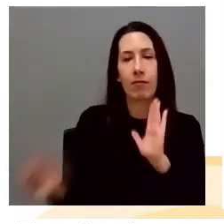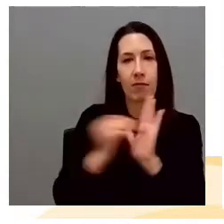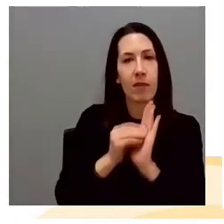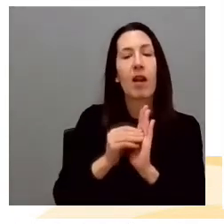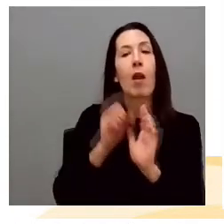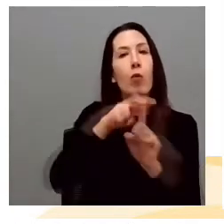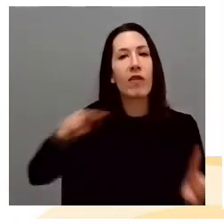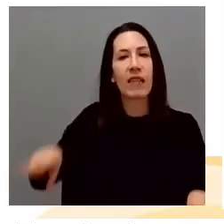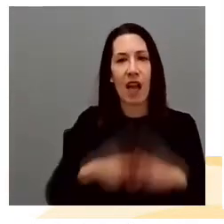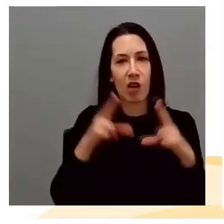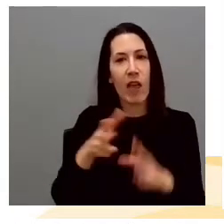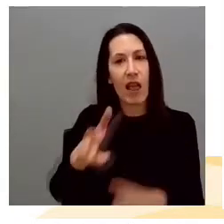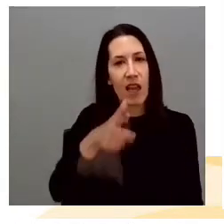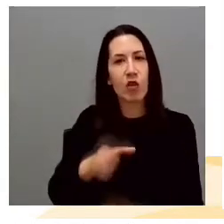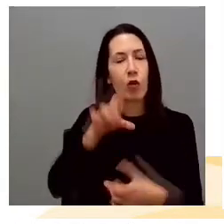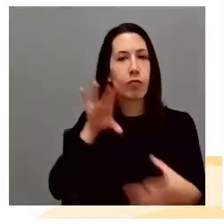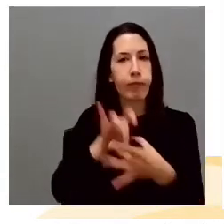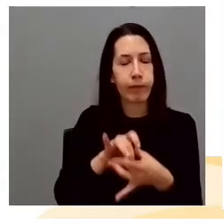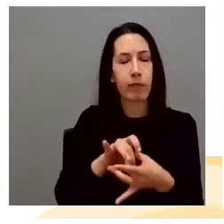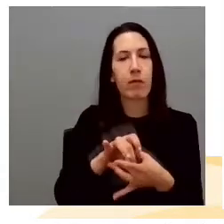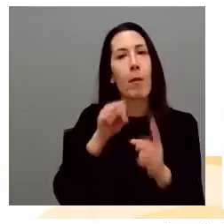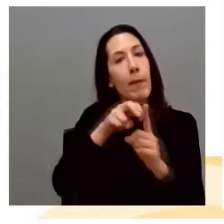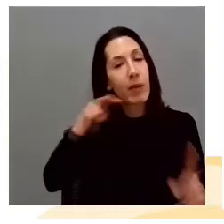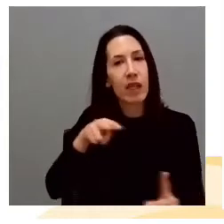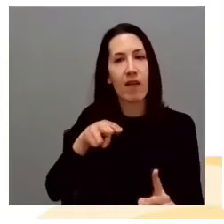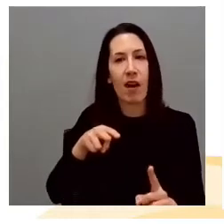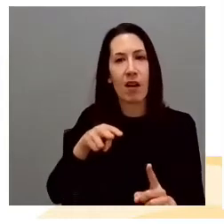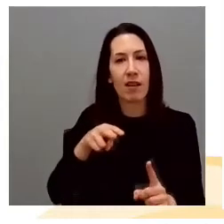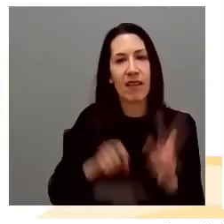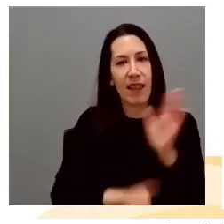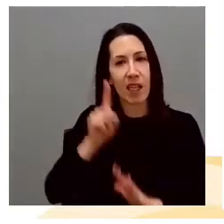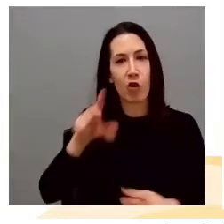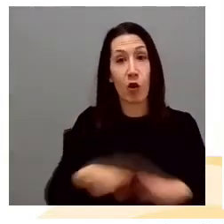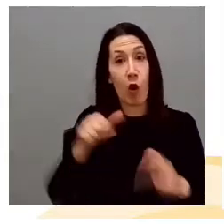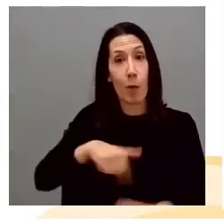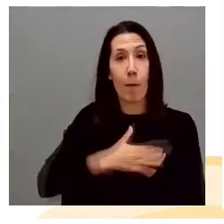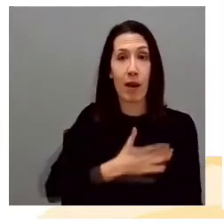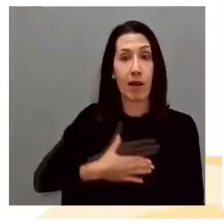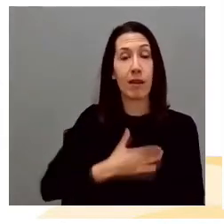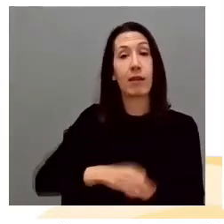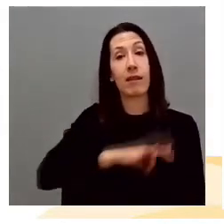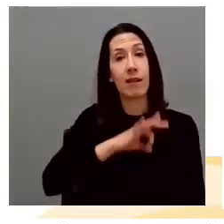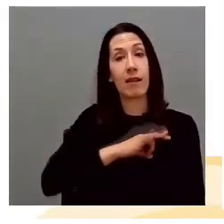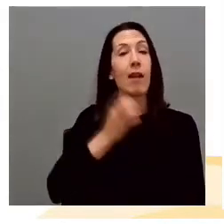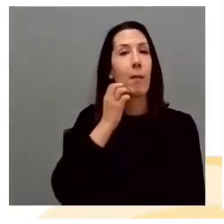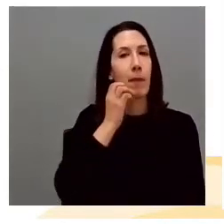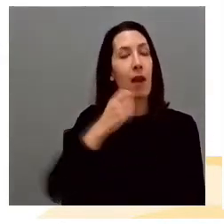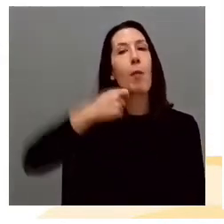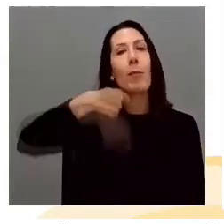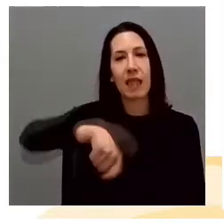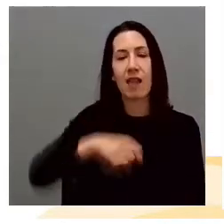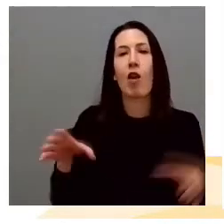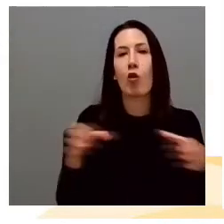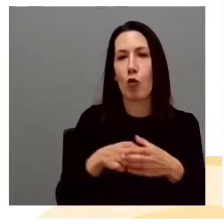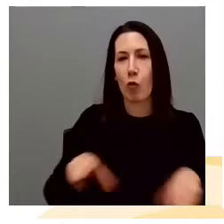a la perspectiva de desarrollo social. Tenemos el placer de contar hoy con don Miguel Carballeda, presidente del Grupo